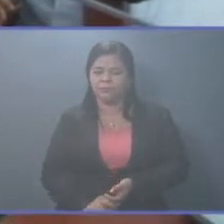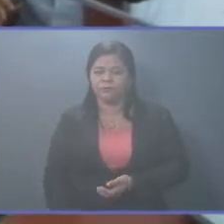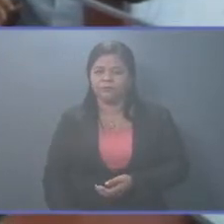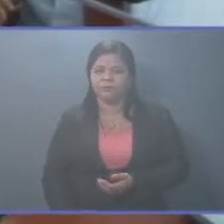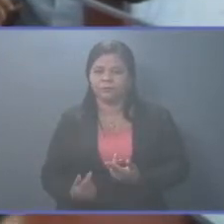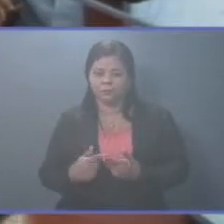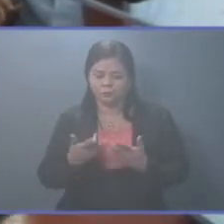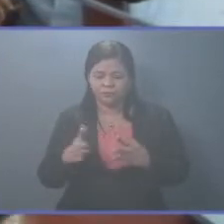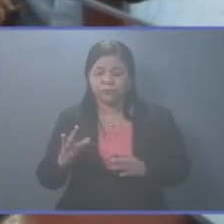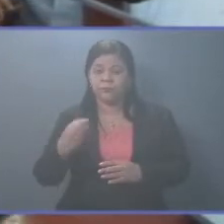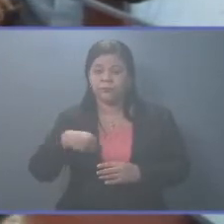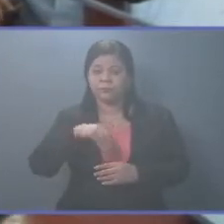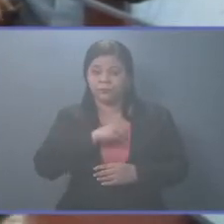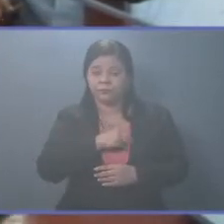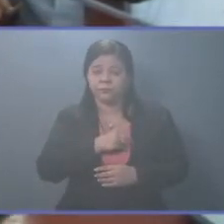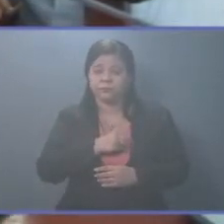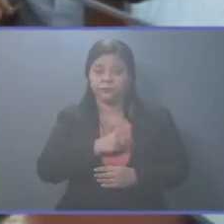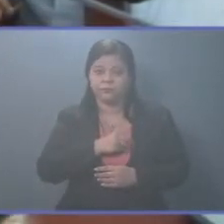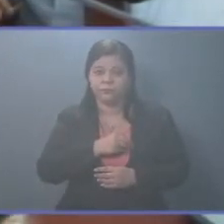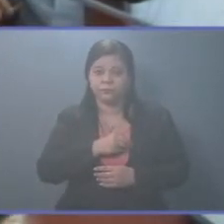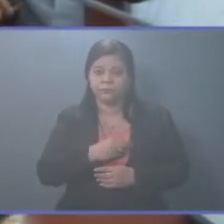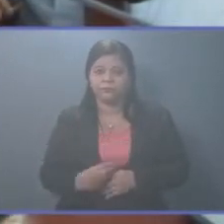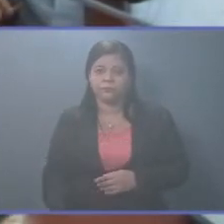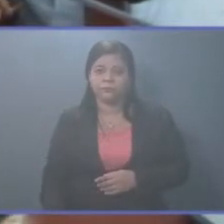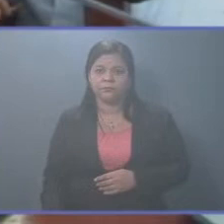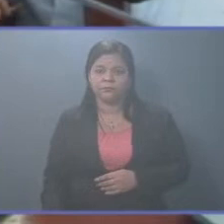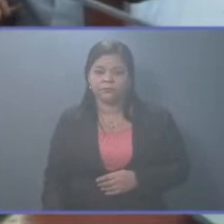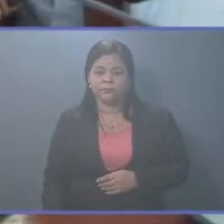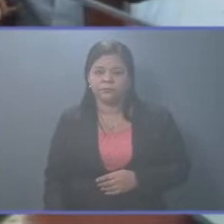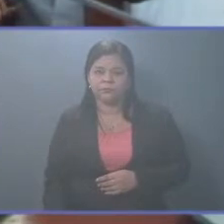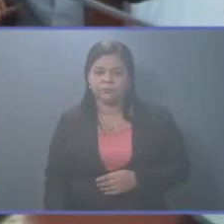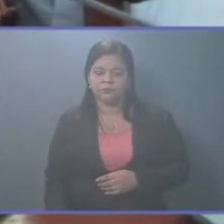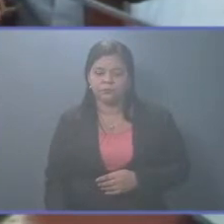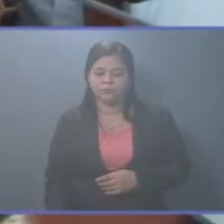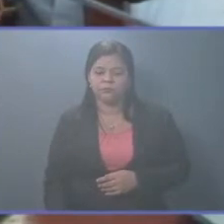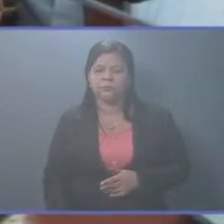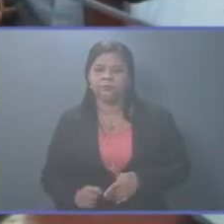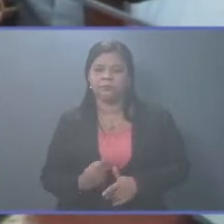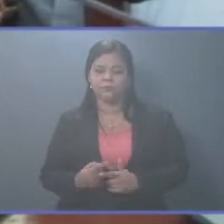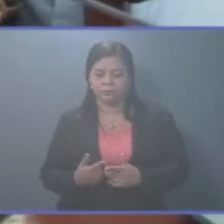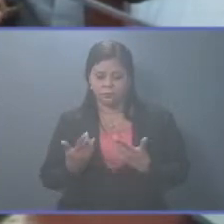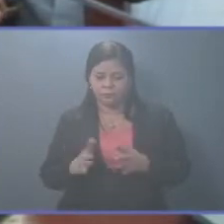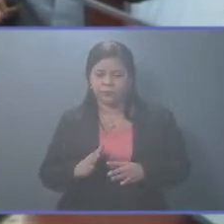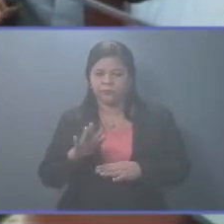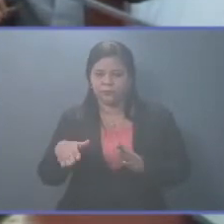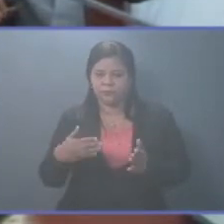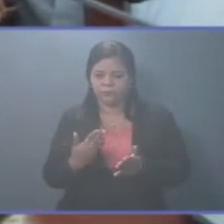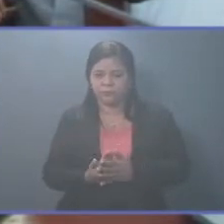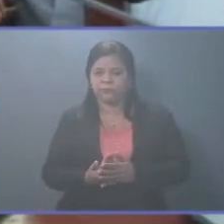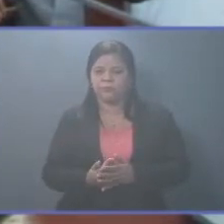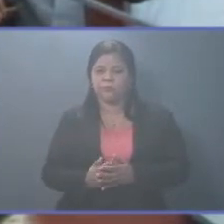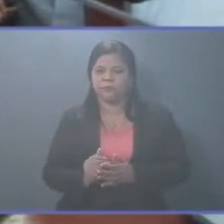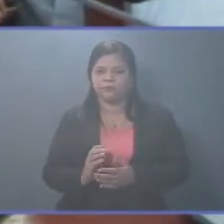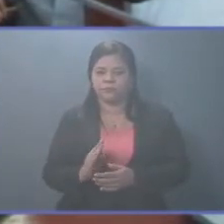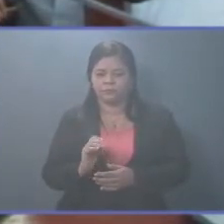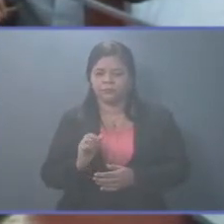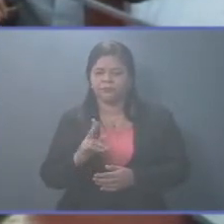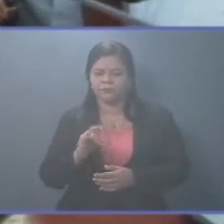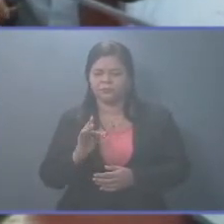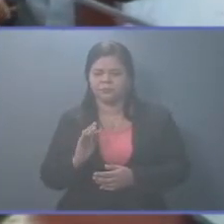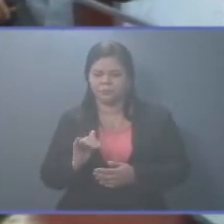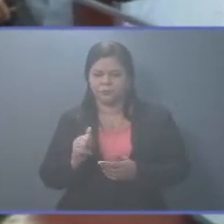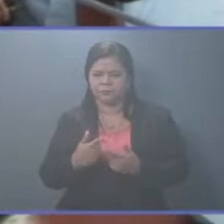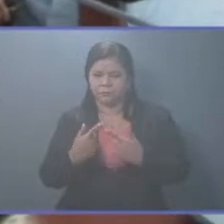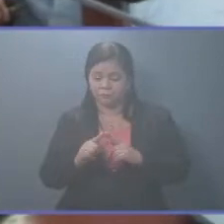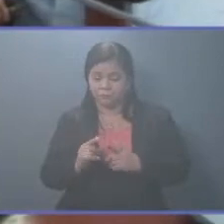de doctorado en medicina en El Salvador, solo una imparte la materia de inmunología.